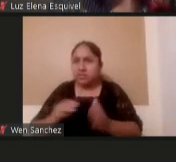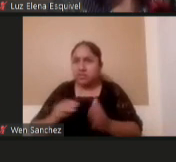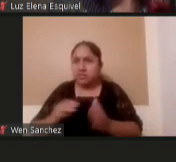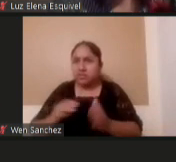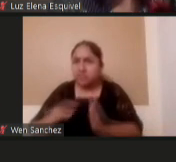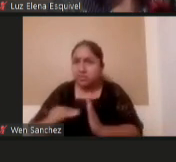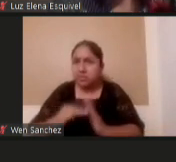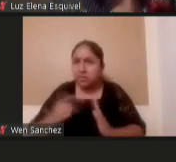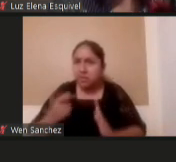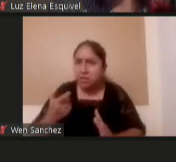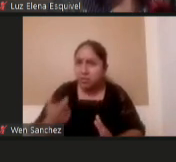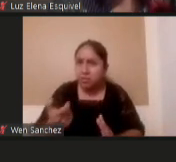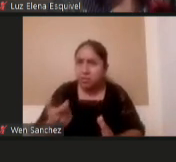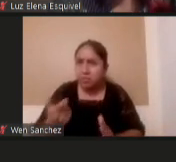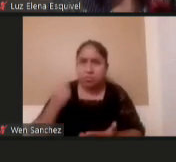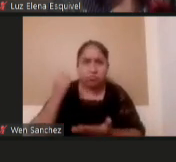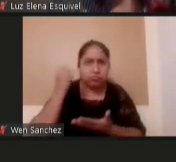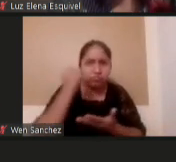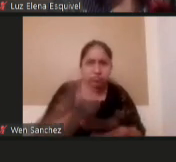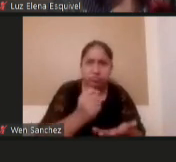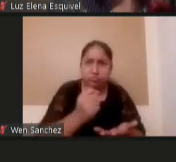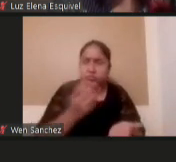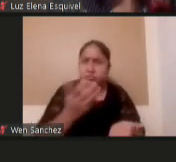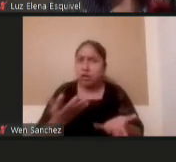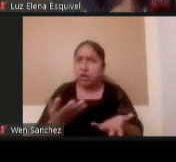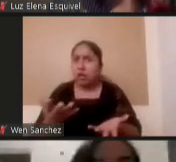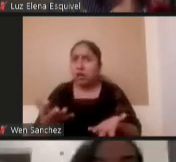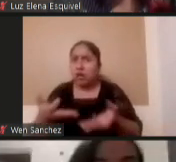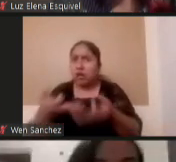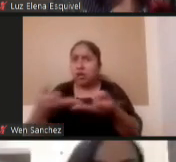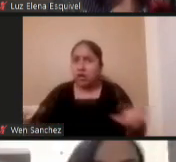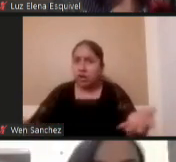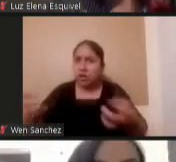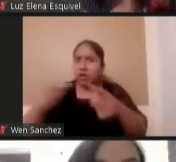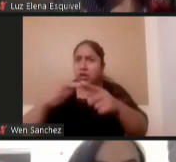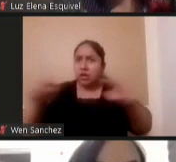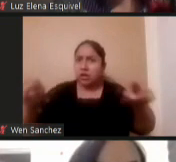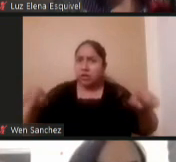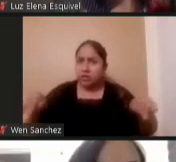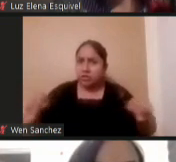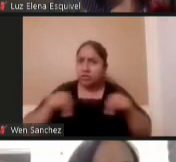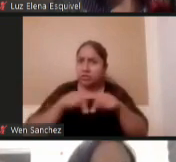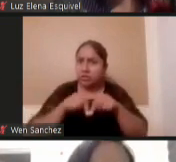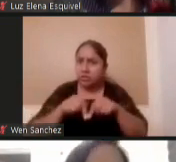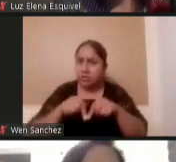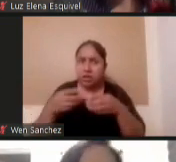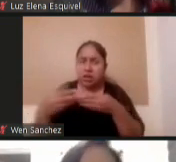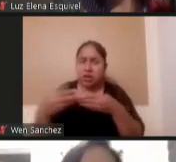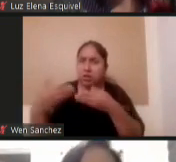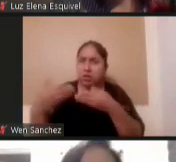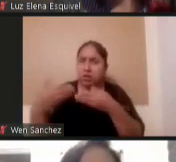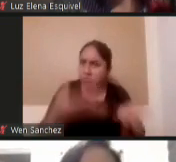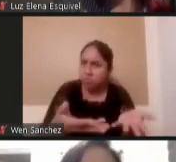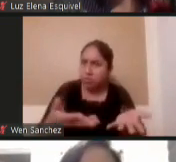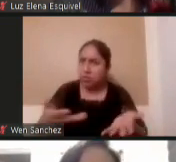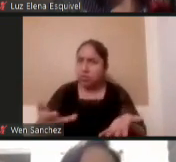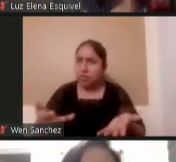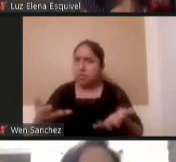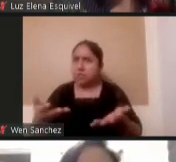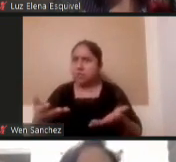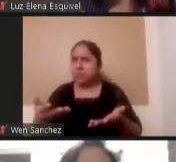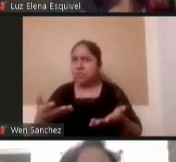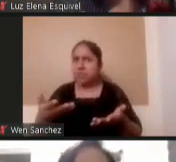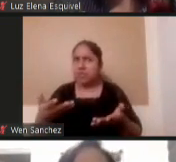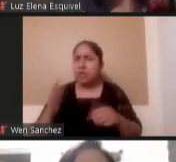de un plan en conjunto que ya tiene una visión mucho más larga de la que nosotros podemos ver ahora. Entonces yo